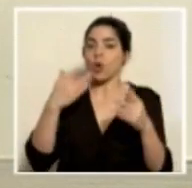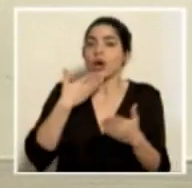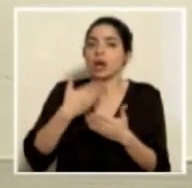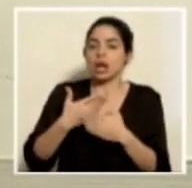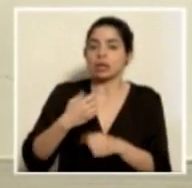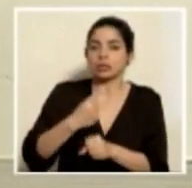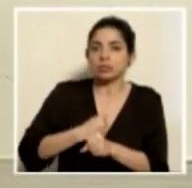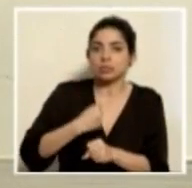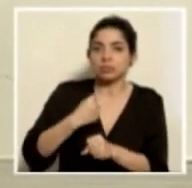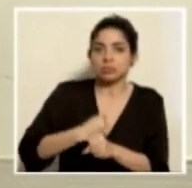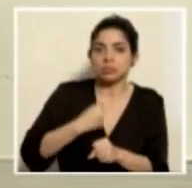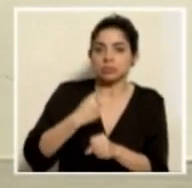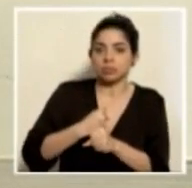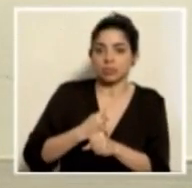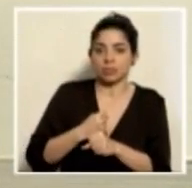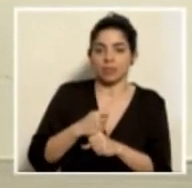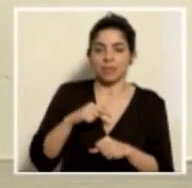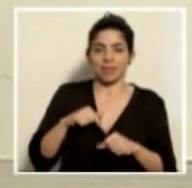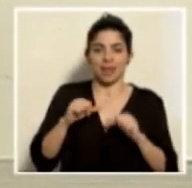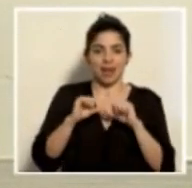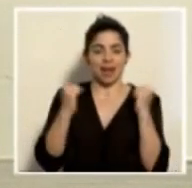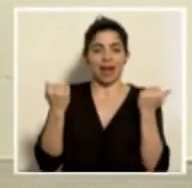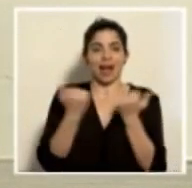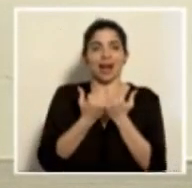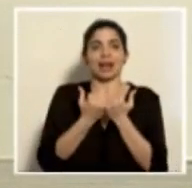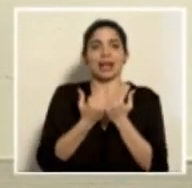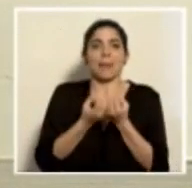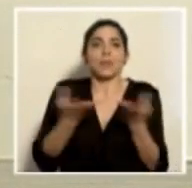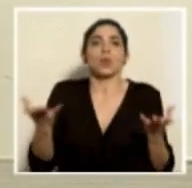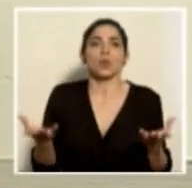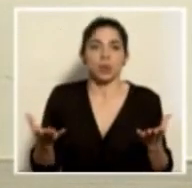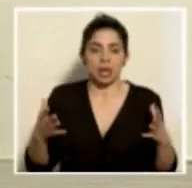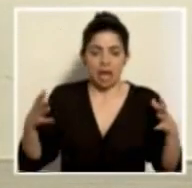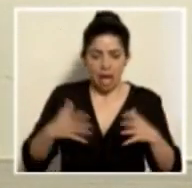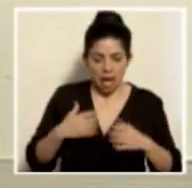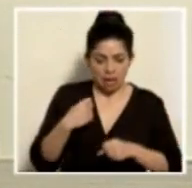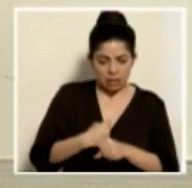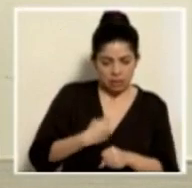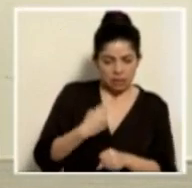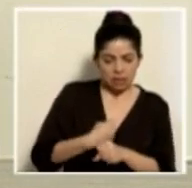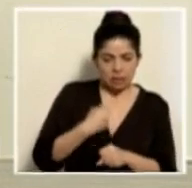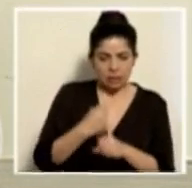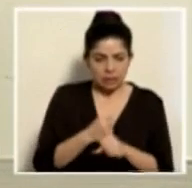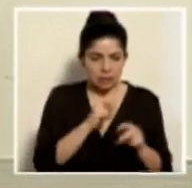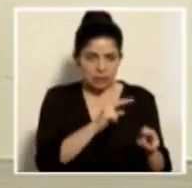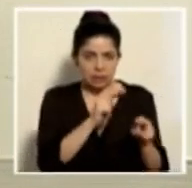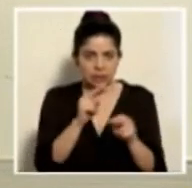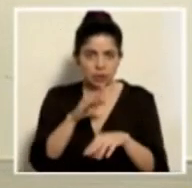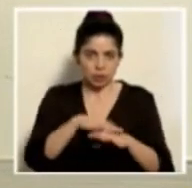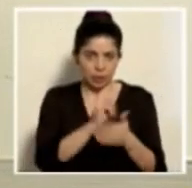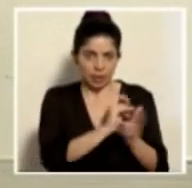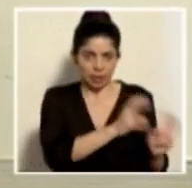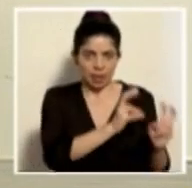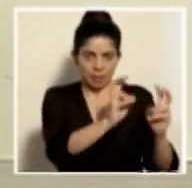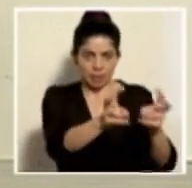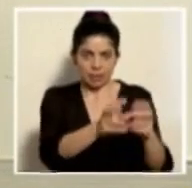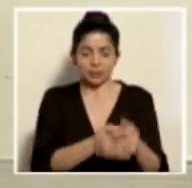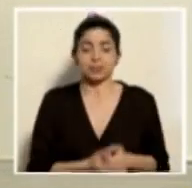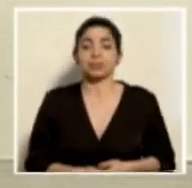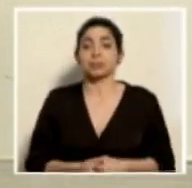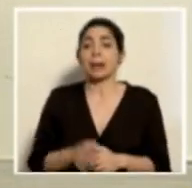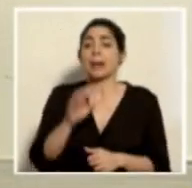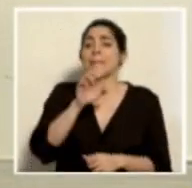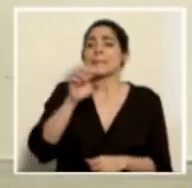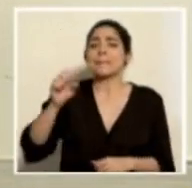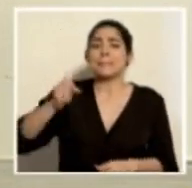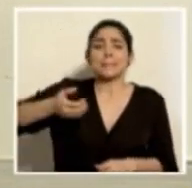trabajo desde la parte pública que se ha llevado en este sentido. Desde